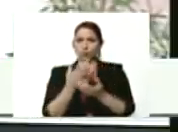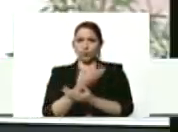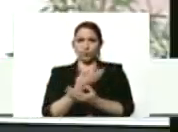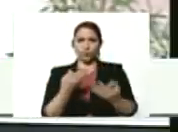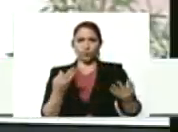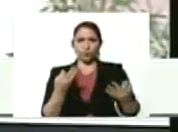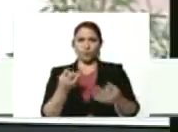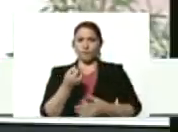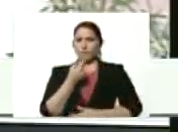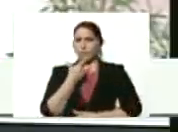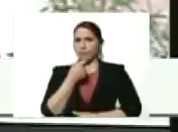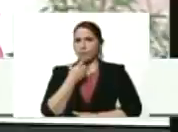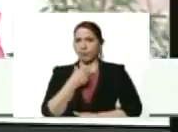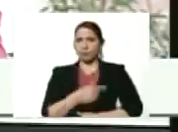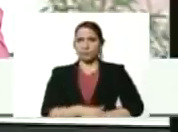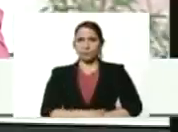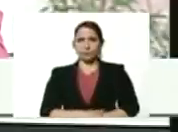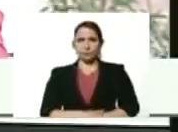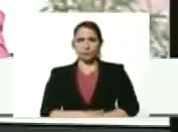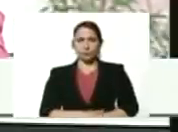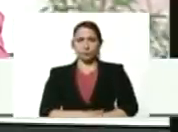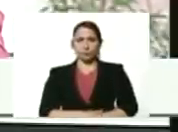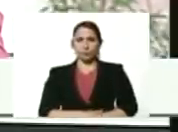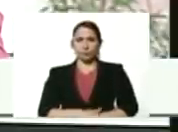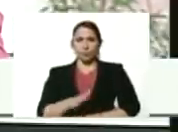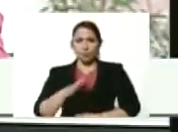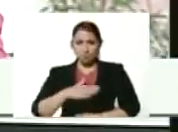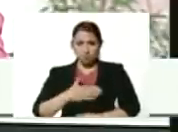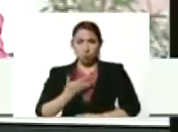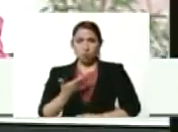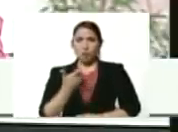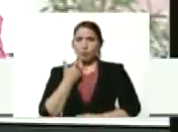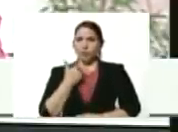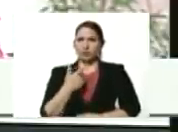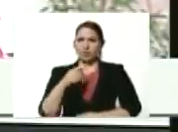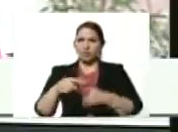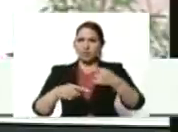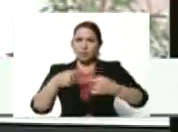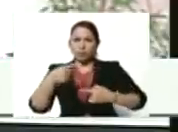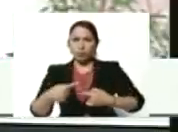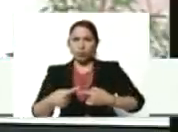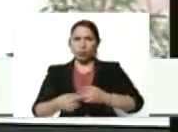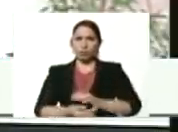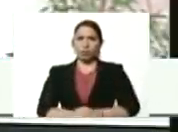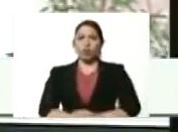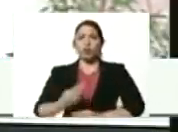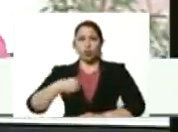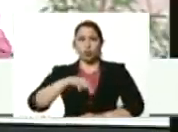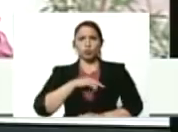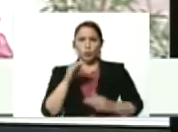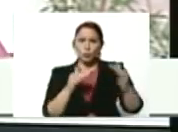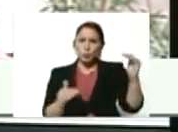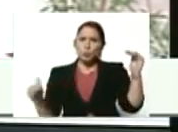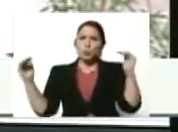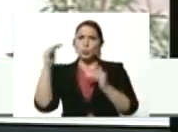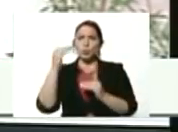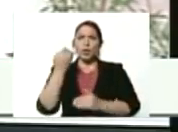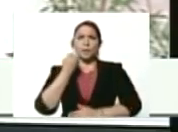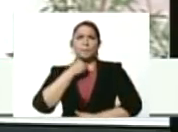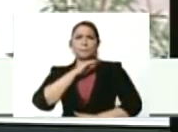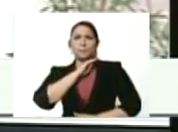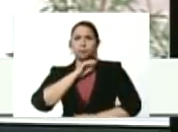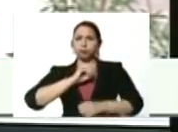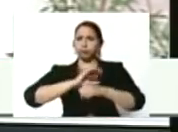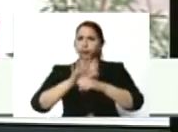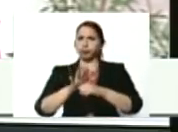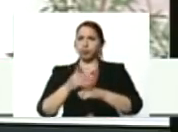los tratamientos y podamos decir más adelante, hemos superado la pandemia. Falta